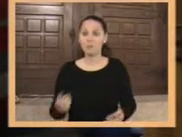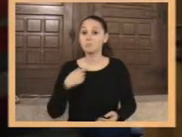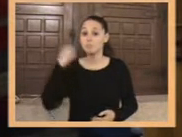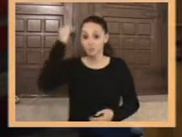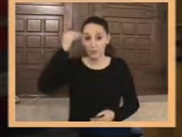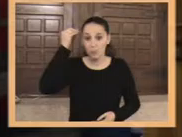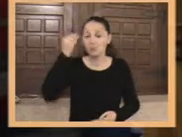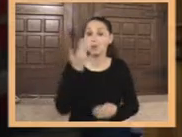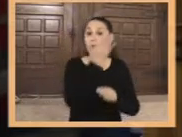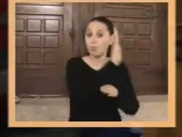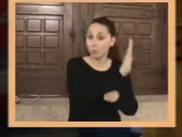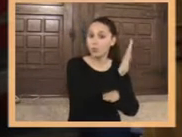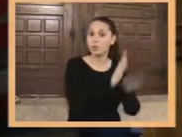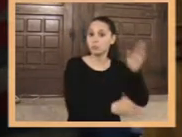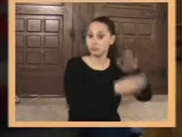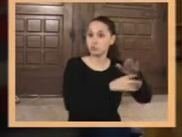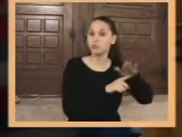avanzada, pero